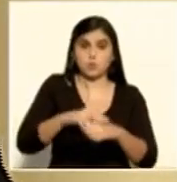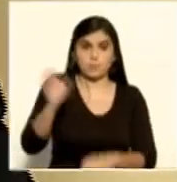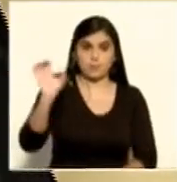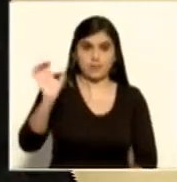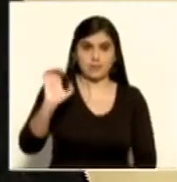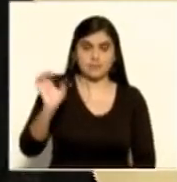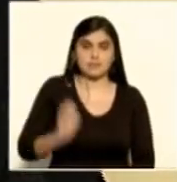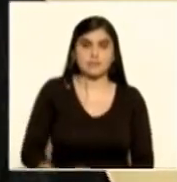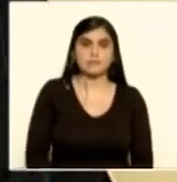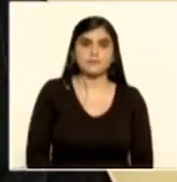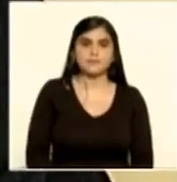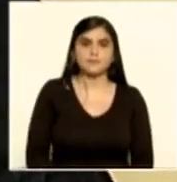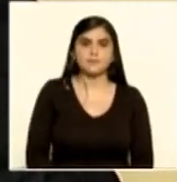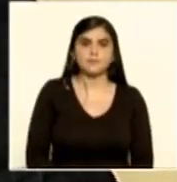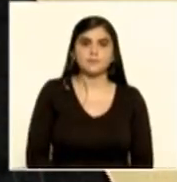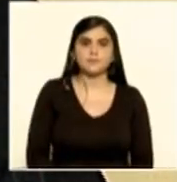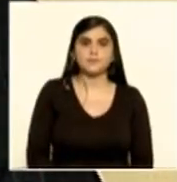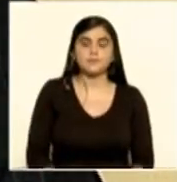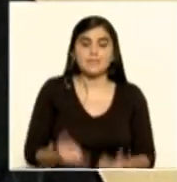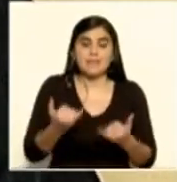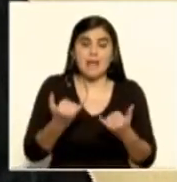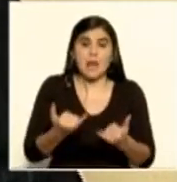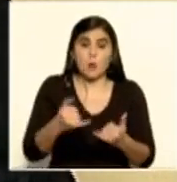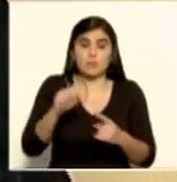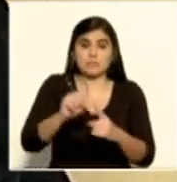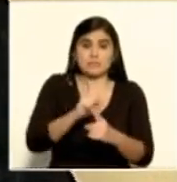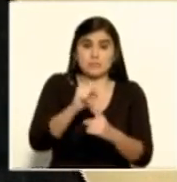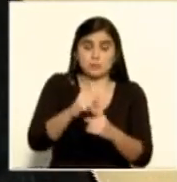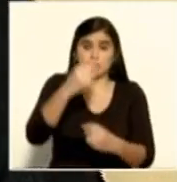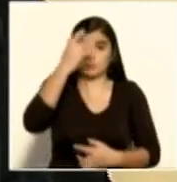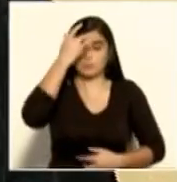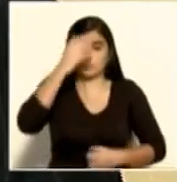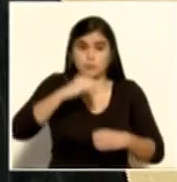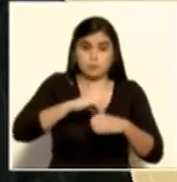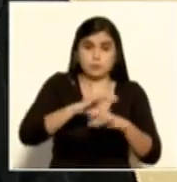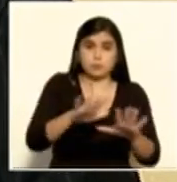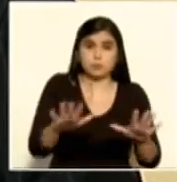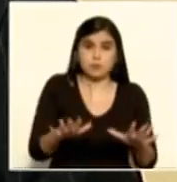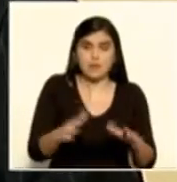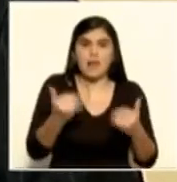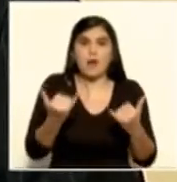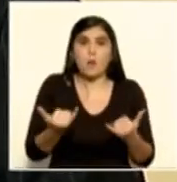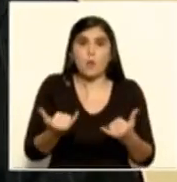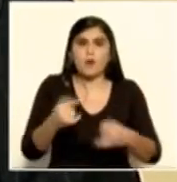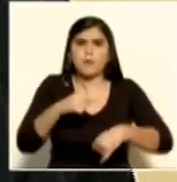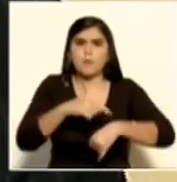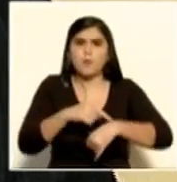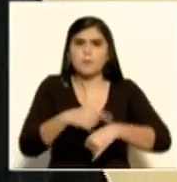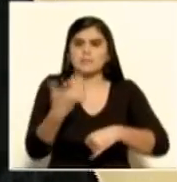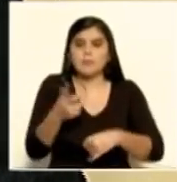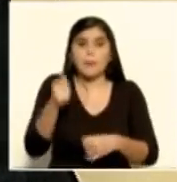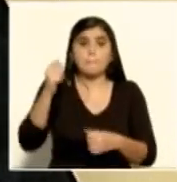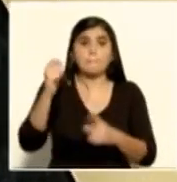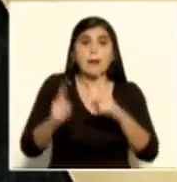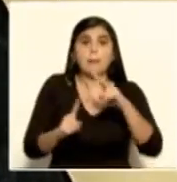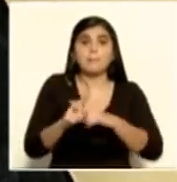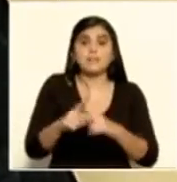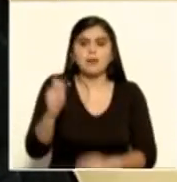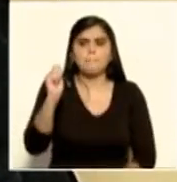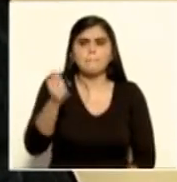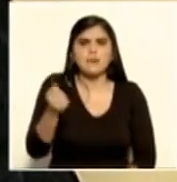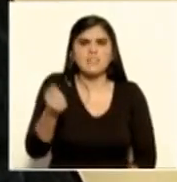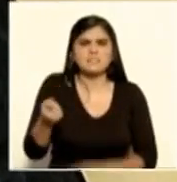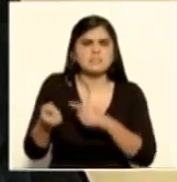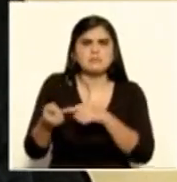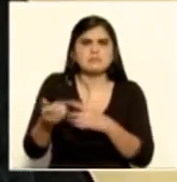Emergencias. En este punto de la pandemia llega el momento de aplicar el martillo, y es aplicarle